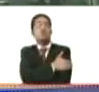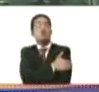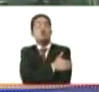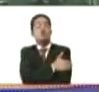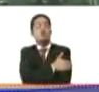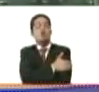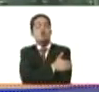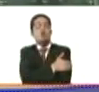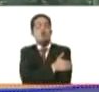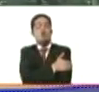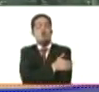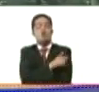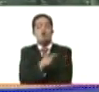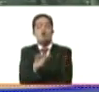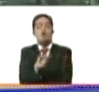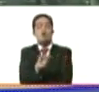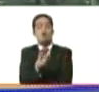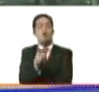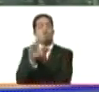sigue con su bobolongo,